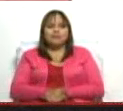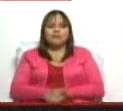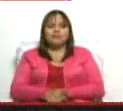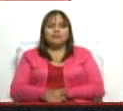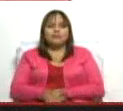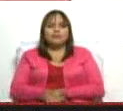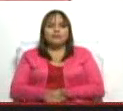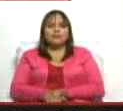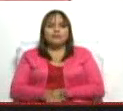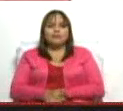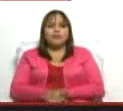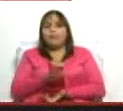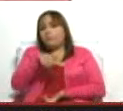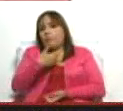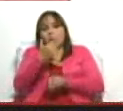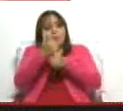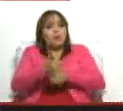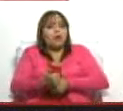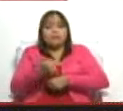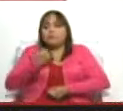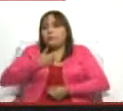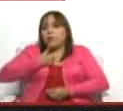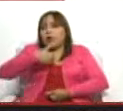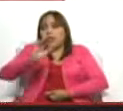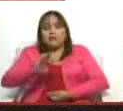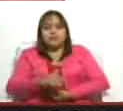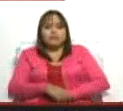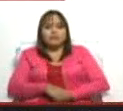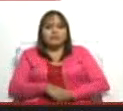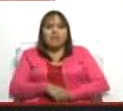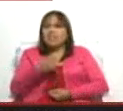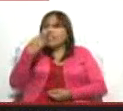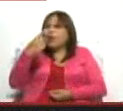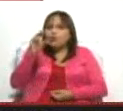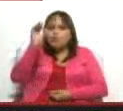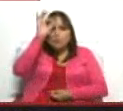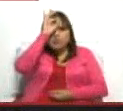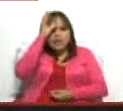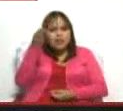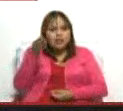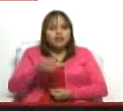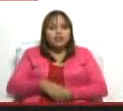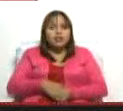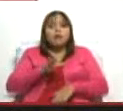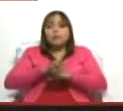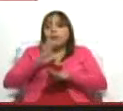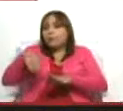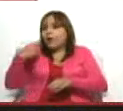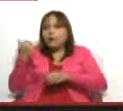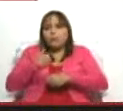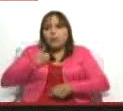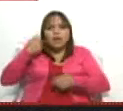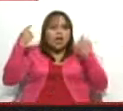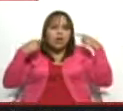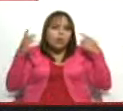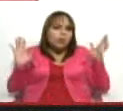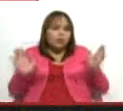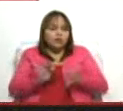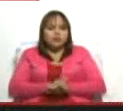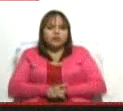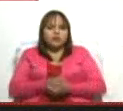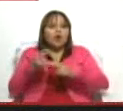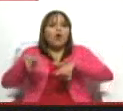Y podemos esperar, cuando digo que no sé, es que cualquier locura puede ocurrir de parte de